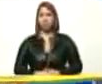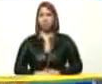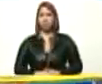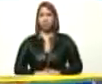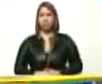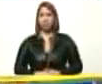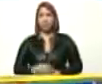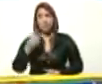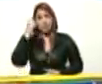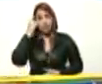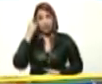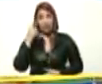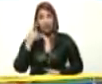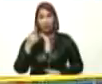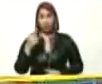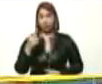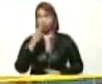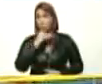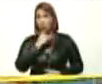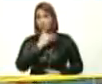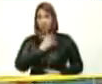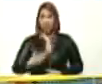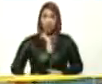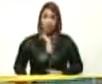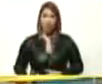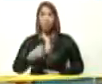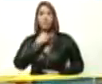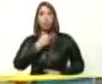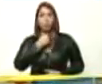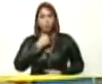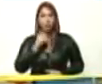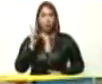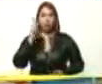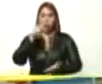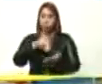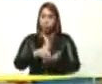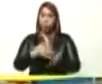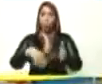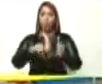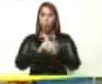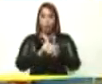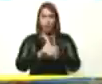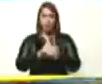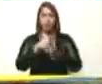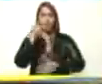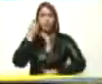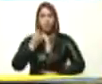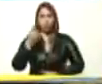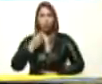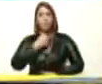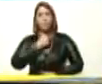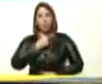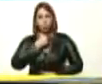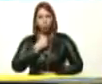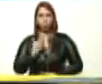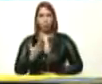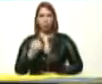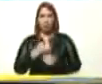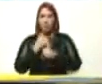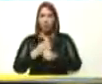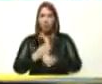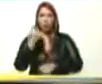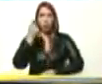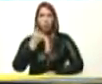El día que no sea presidente, me gustaría volver a ser diputado. Lo he dicho varias veces. Me gusta. La labor del diputado.